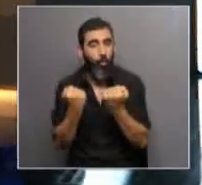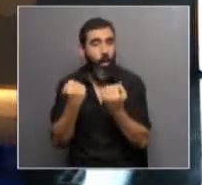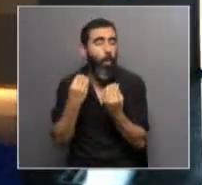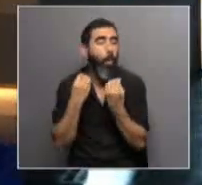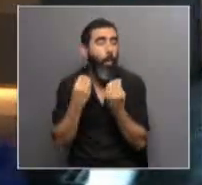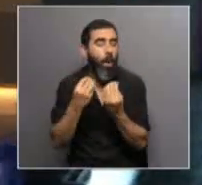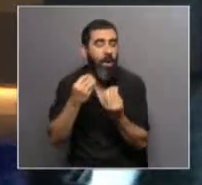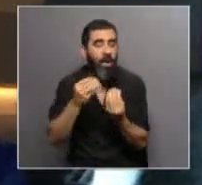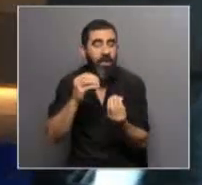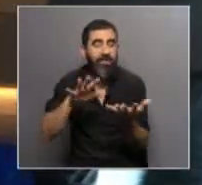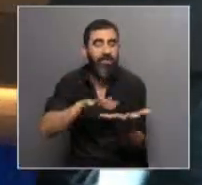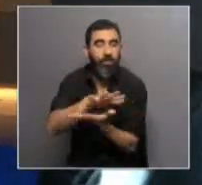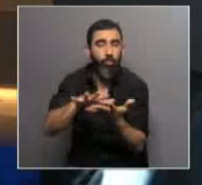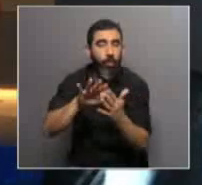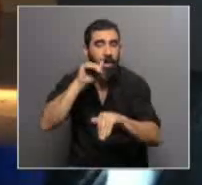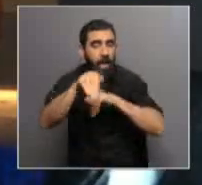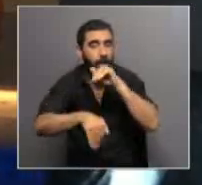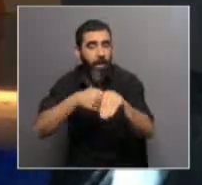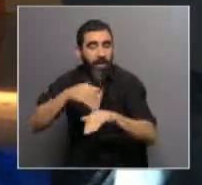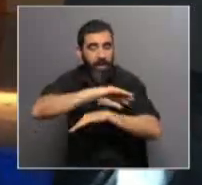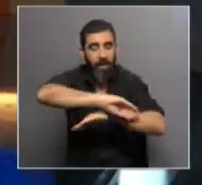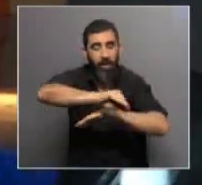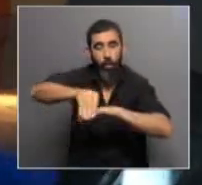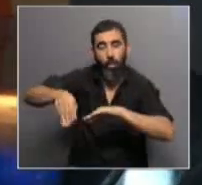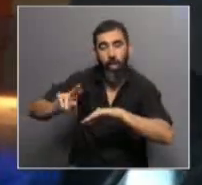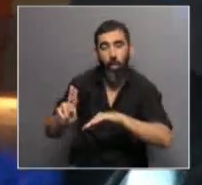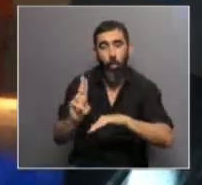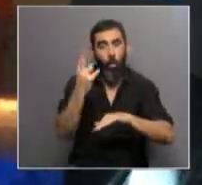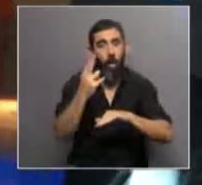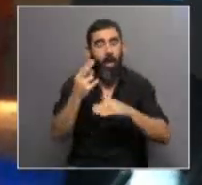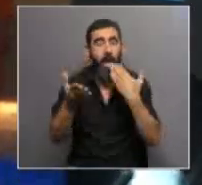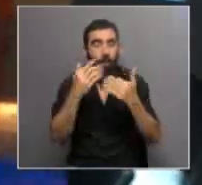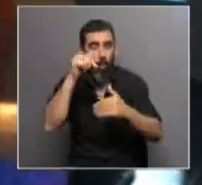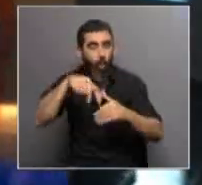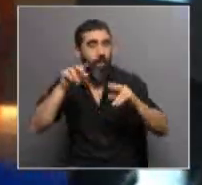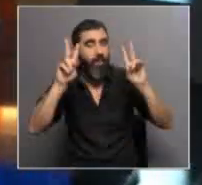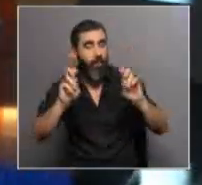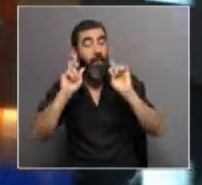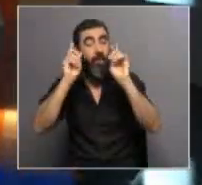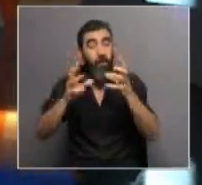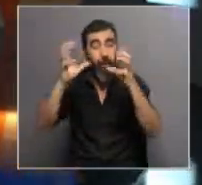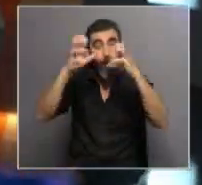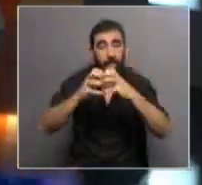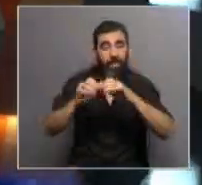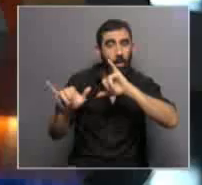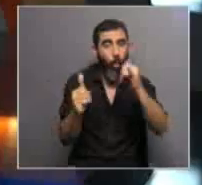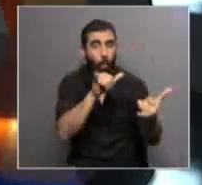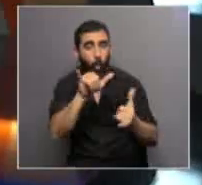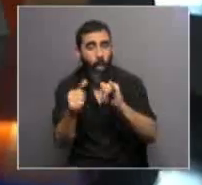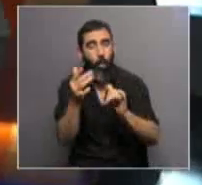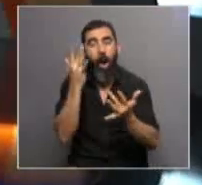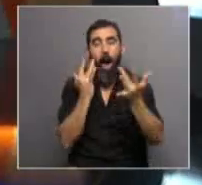el estado de las playas y la faja costera de uruguay de eso hablaremos hoy también de mentes en juego con un